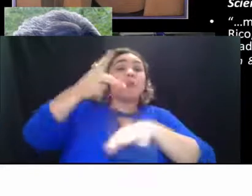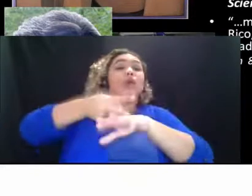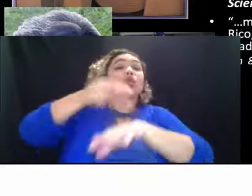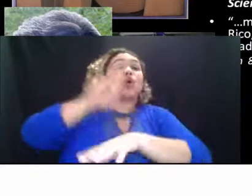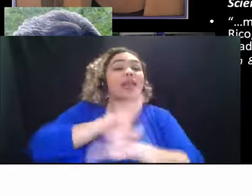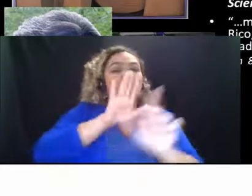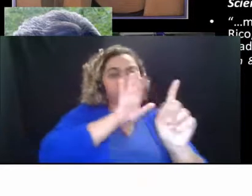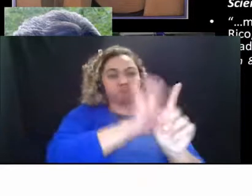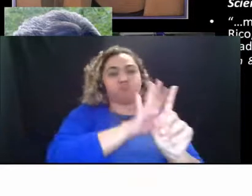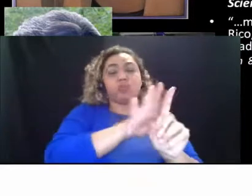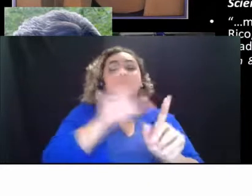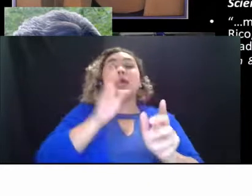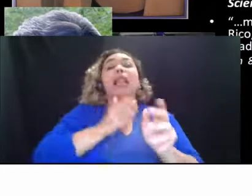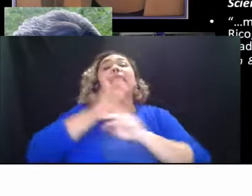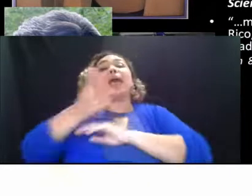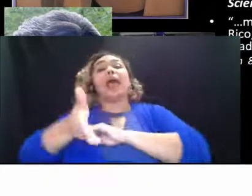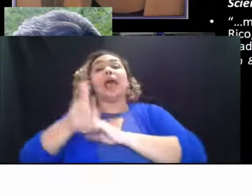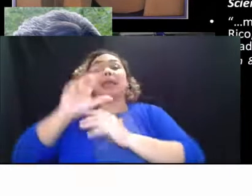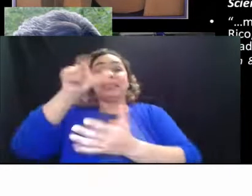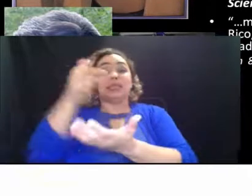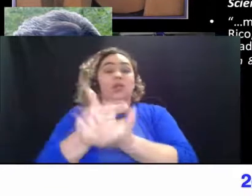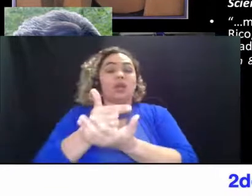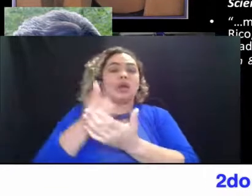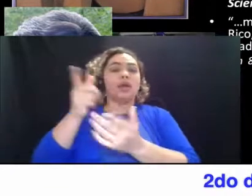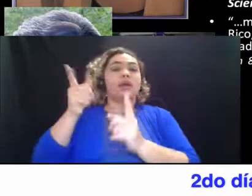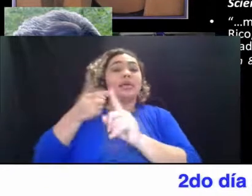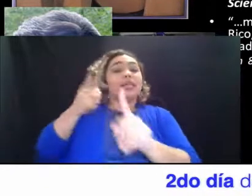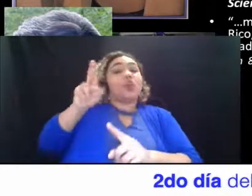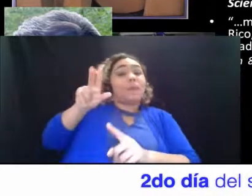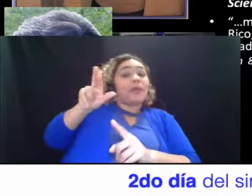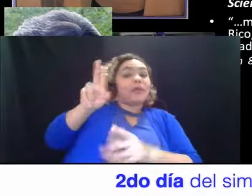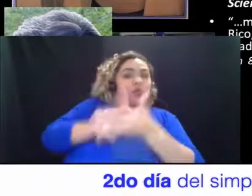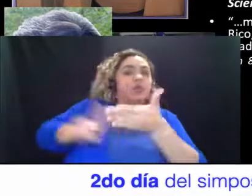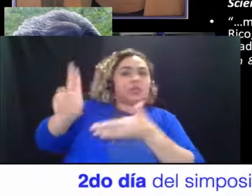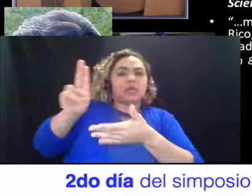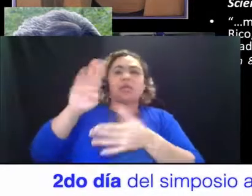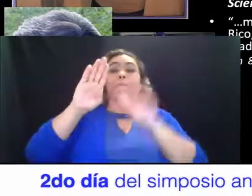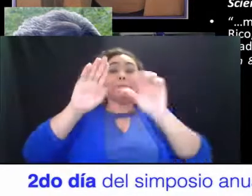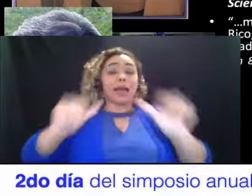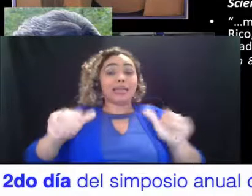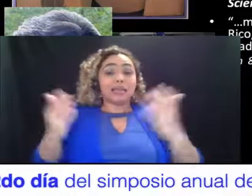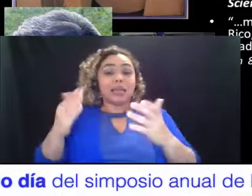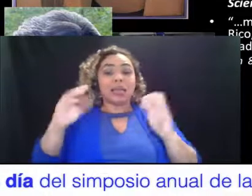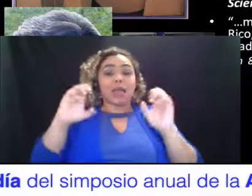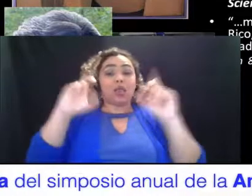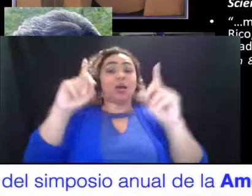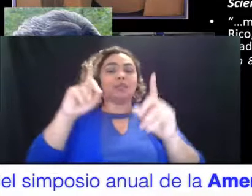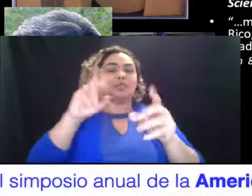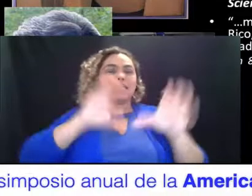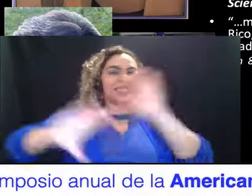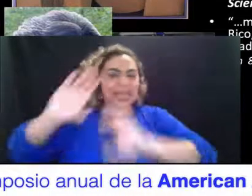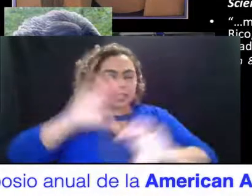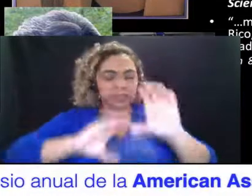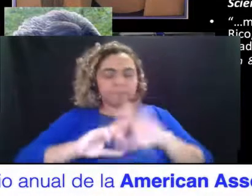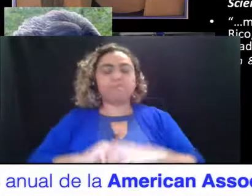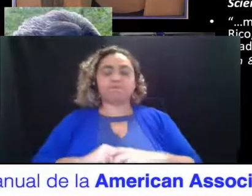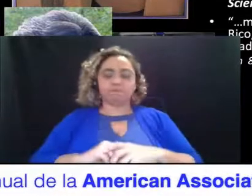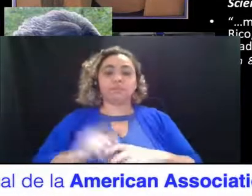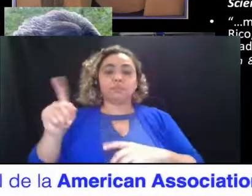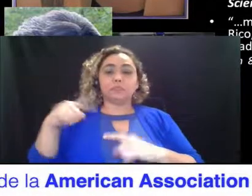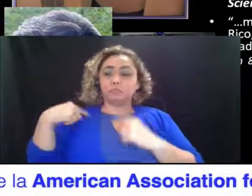Rico y posteriormente se graduó del recinto de Río Piedras con un bachillerato en educación en ciencias. Desde el